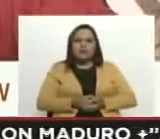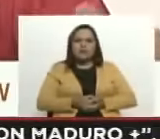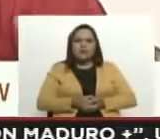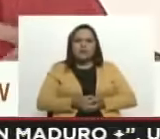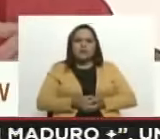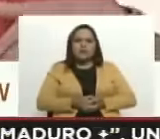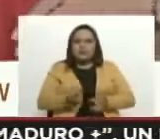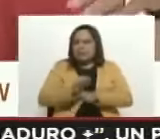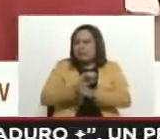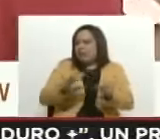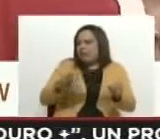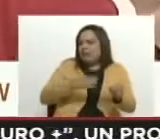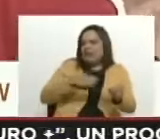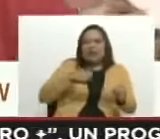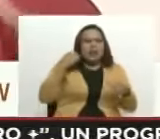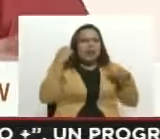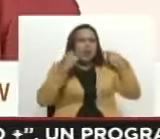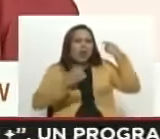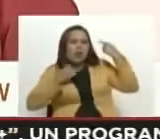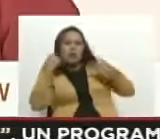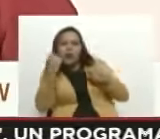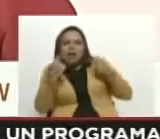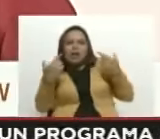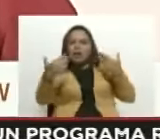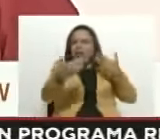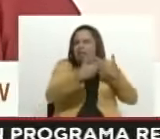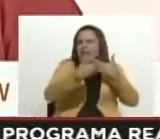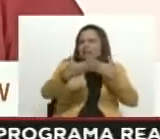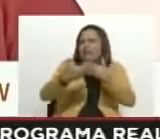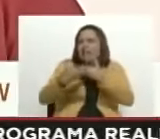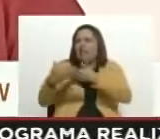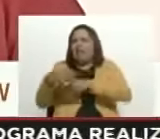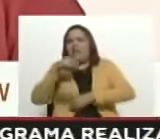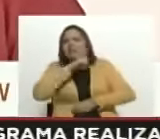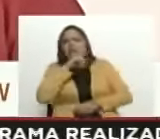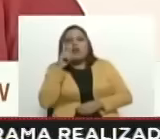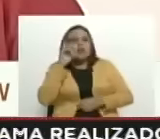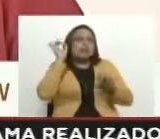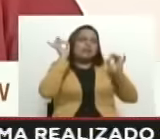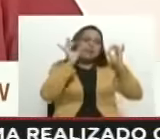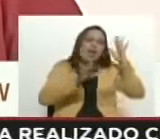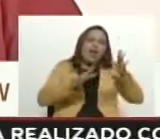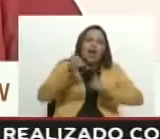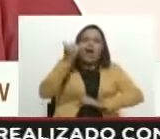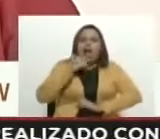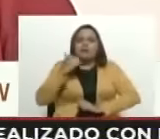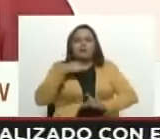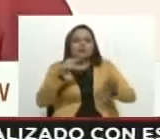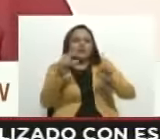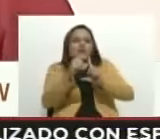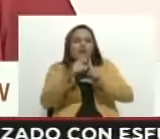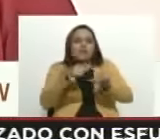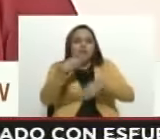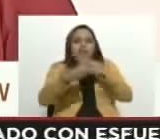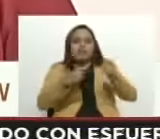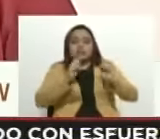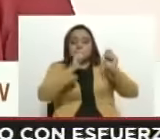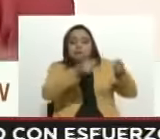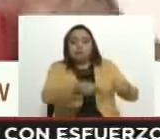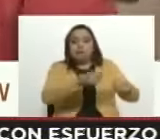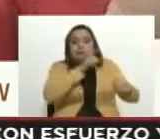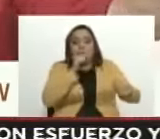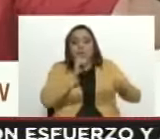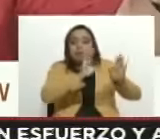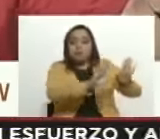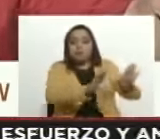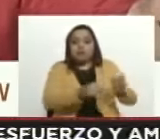Intransigente, desquiciada, una cantidad de epítetos y adjetivos para calificarla.